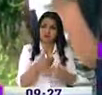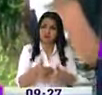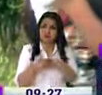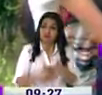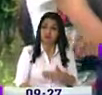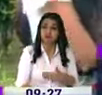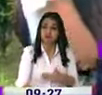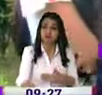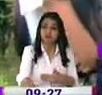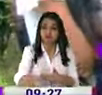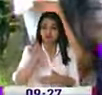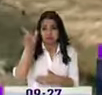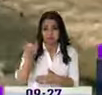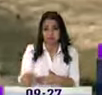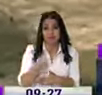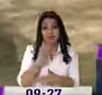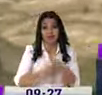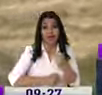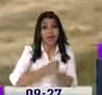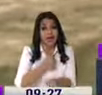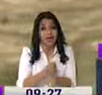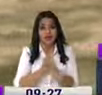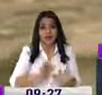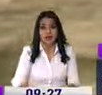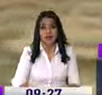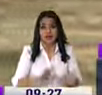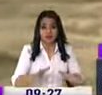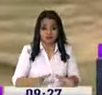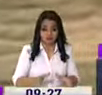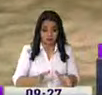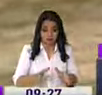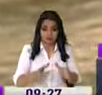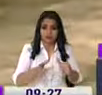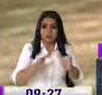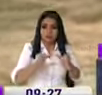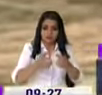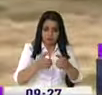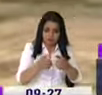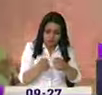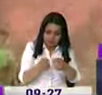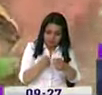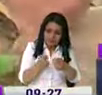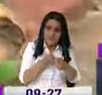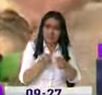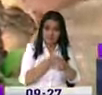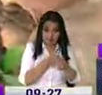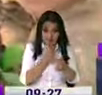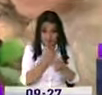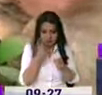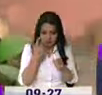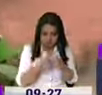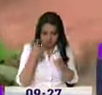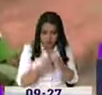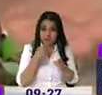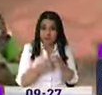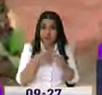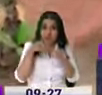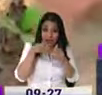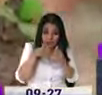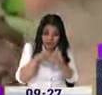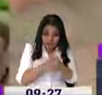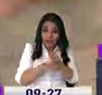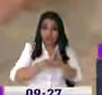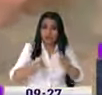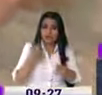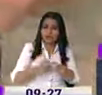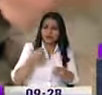según cuenta este habitante. Parte de la corteza todavía se encuentra aquí y este ya es la pulpa, pero este es parte de